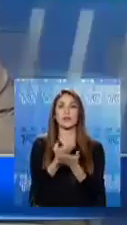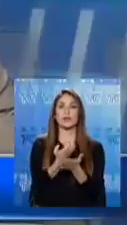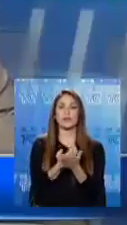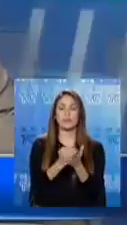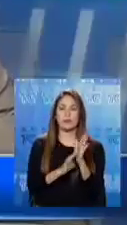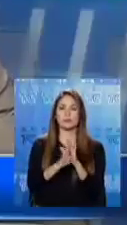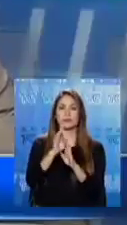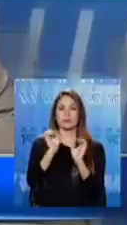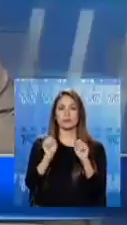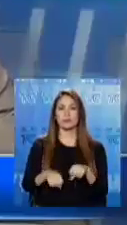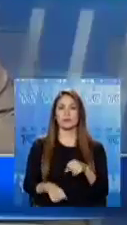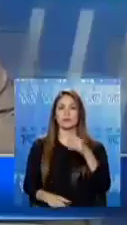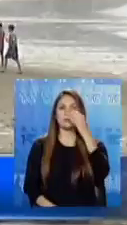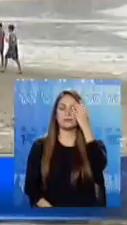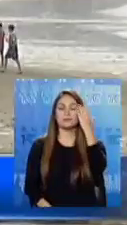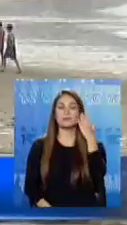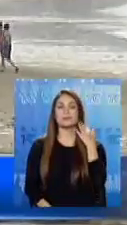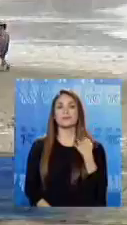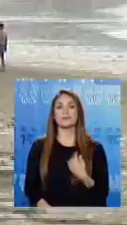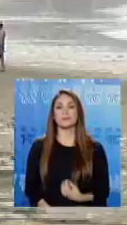sacar adelante a la provincia.